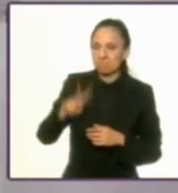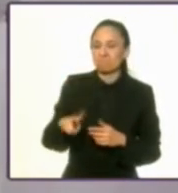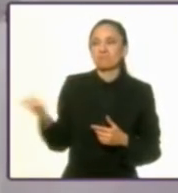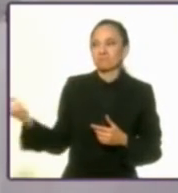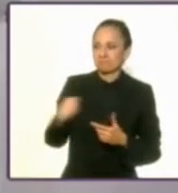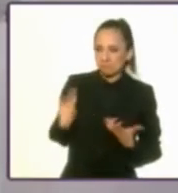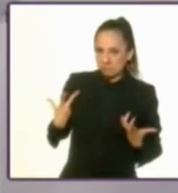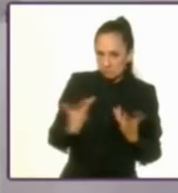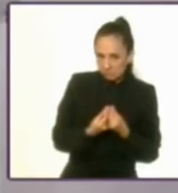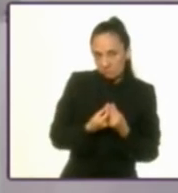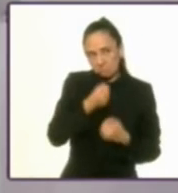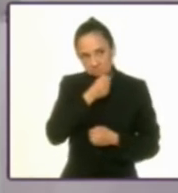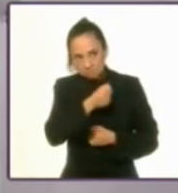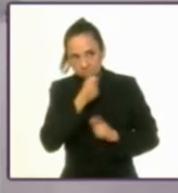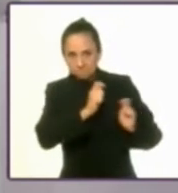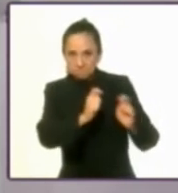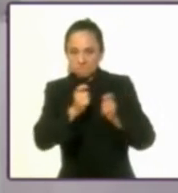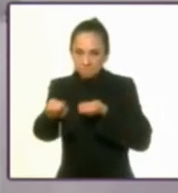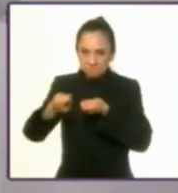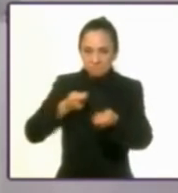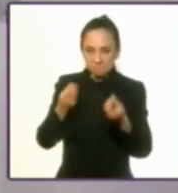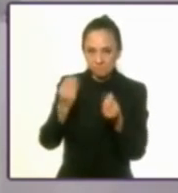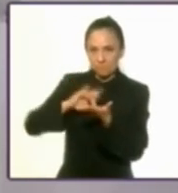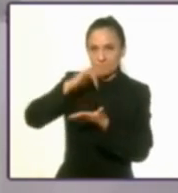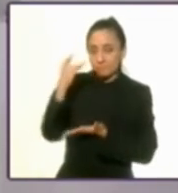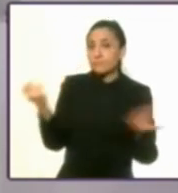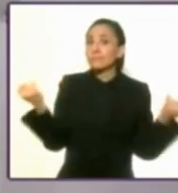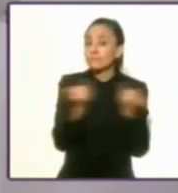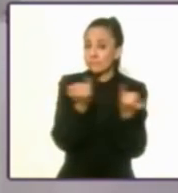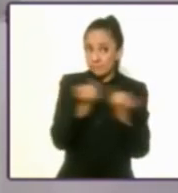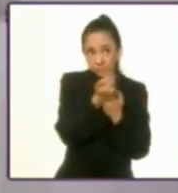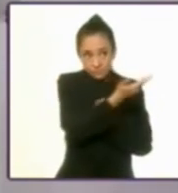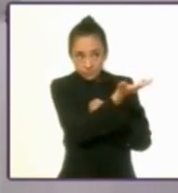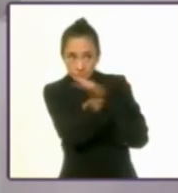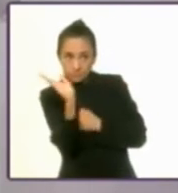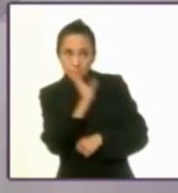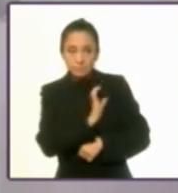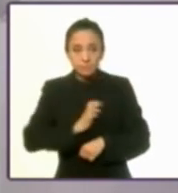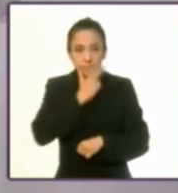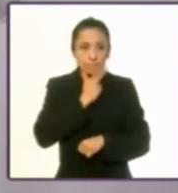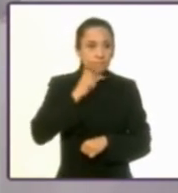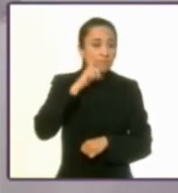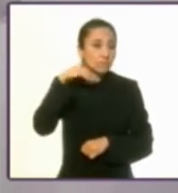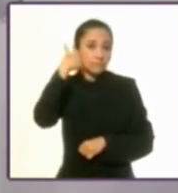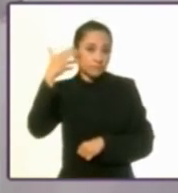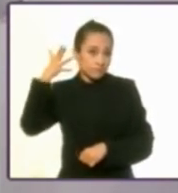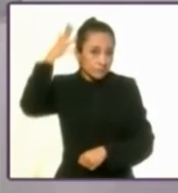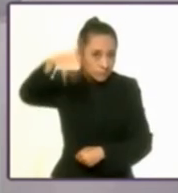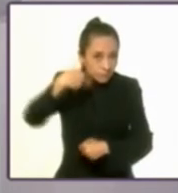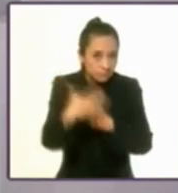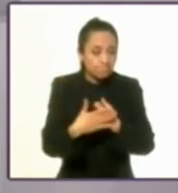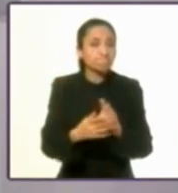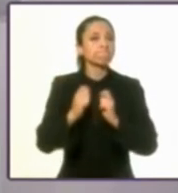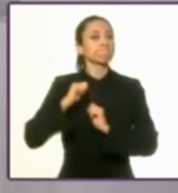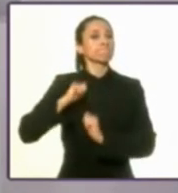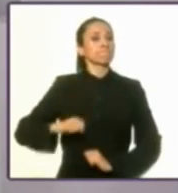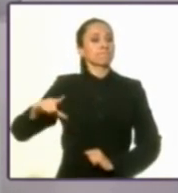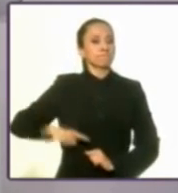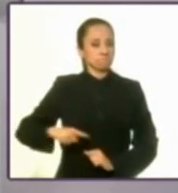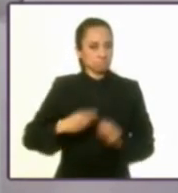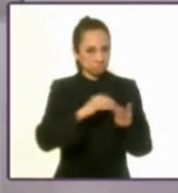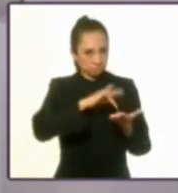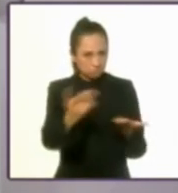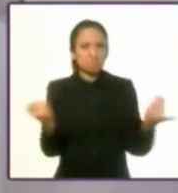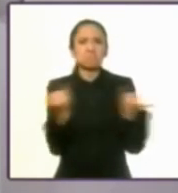conducción gracias a quienes aspiran por el poder y quienes pueden contrastar también sus temas sus